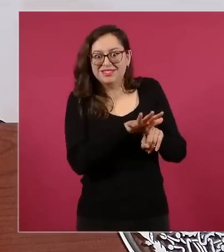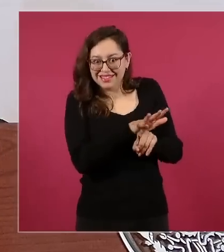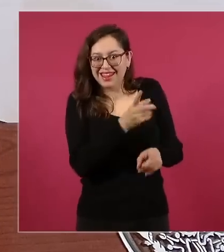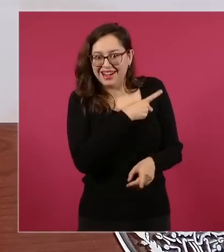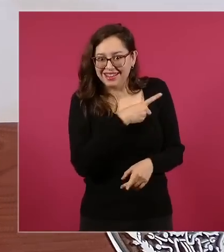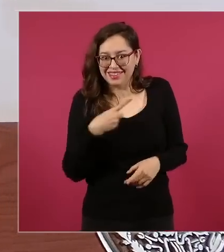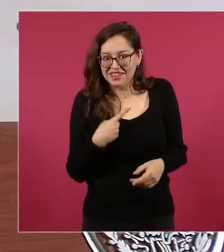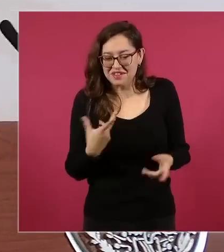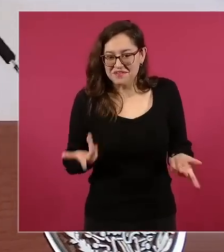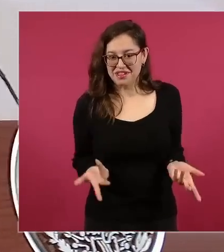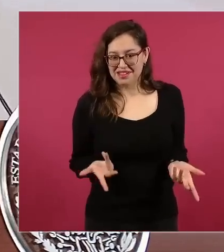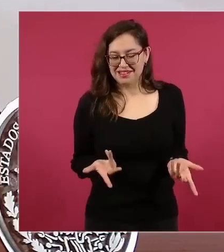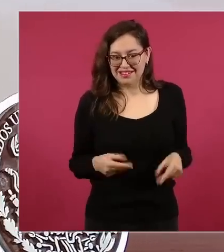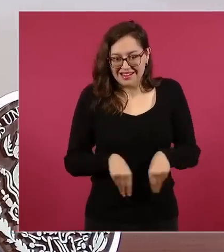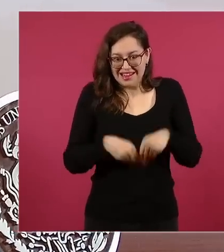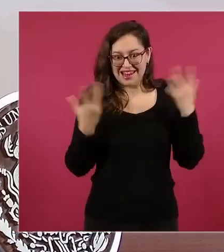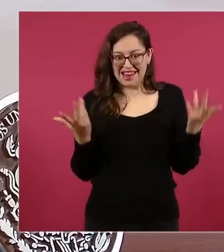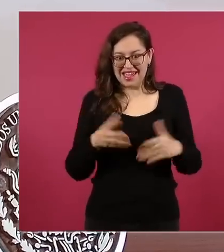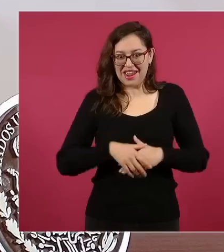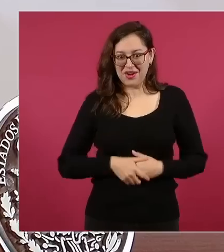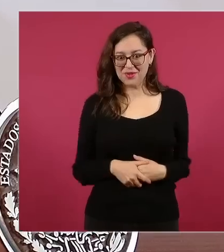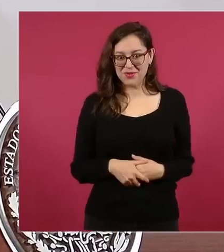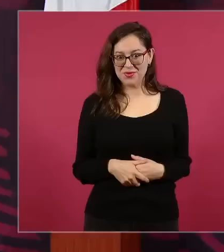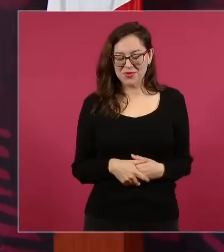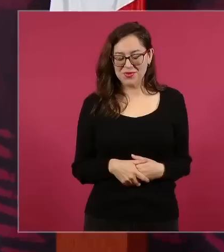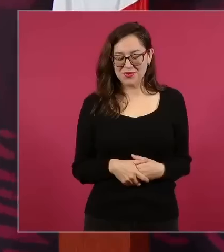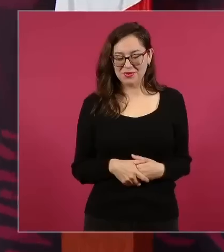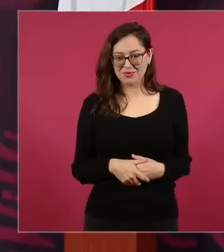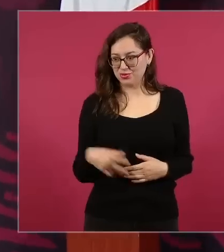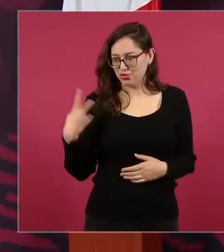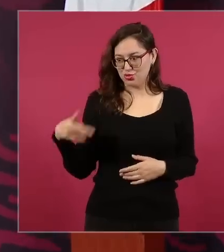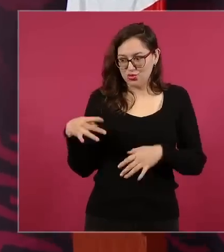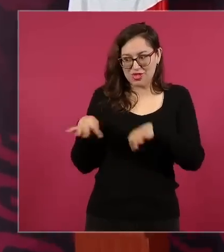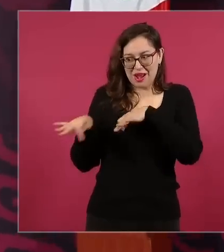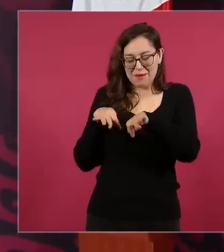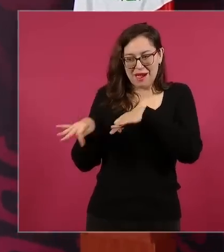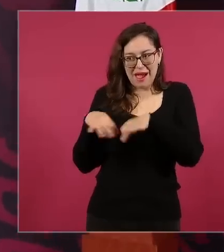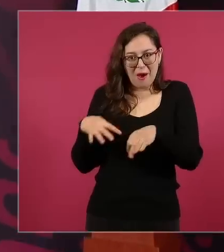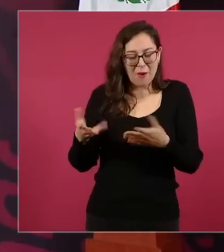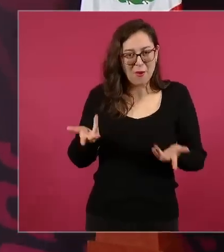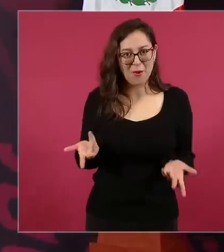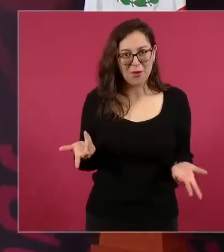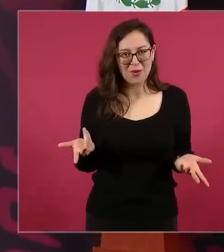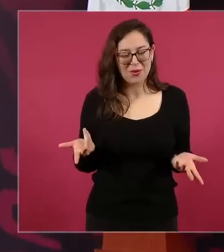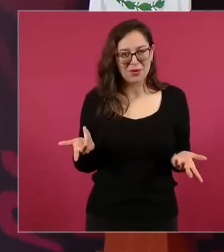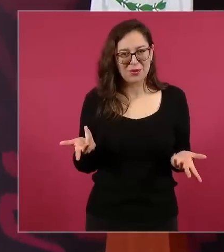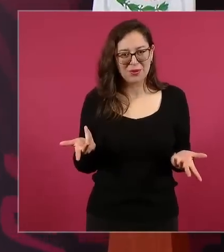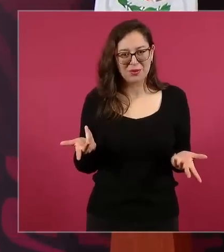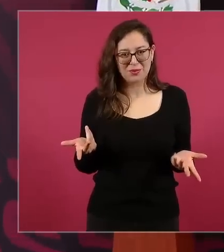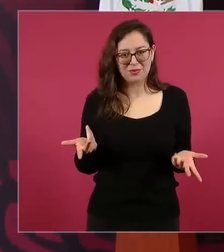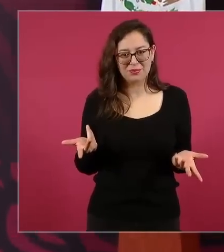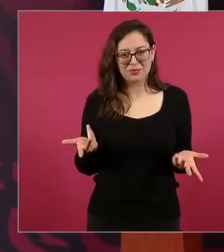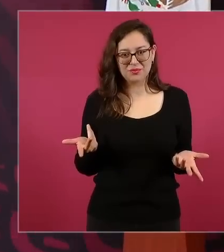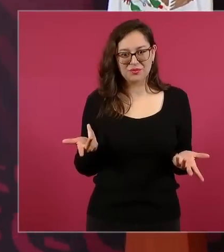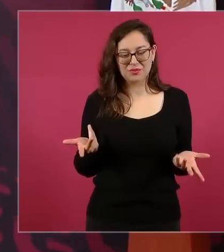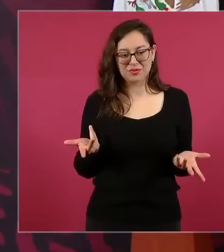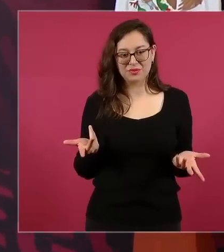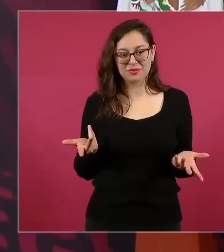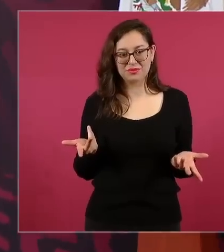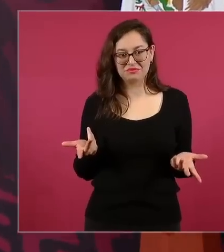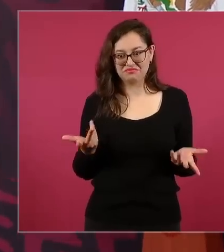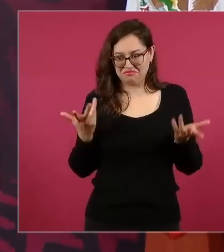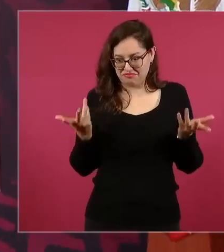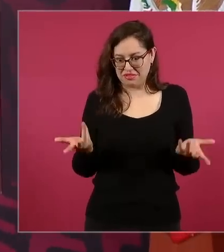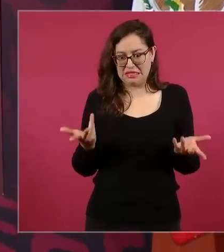él. ¿Cómo no va a hablar un dirigente de un grupo parlamentario cuando se